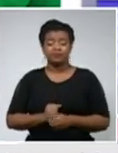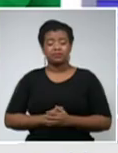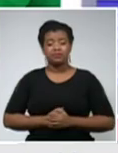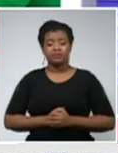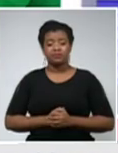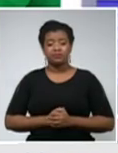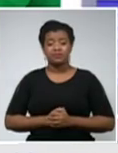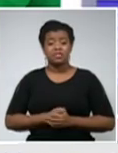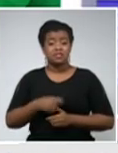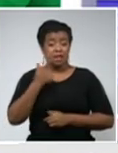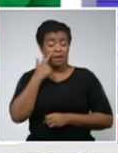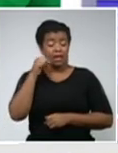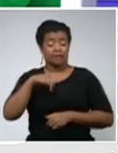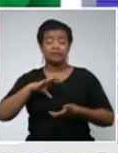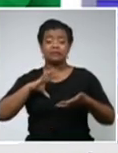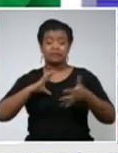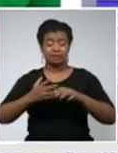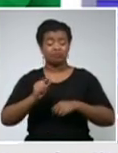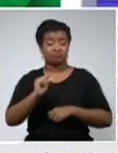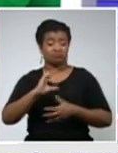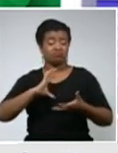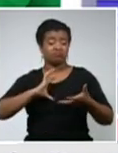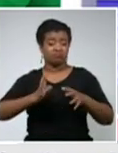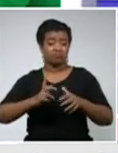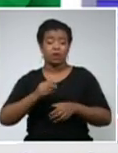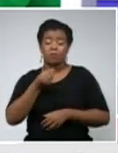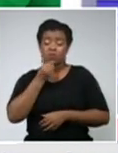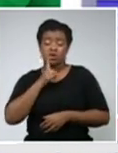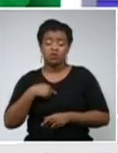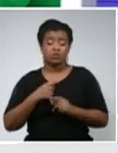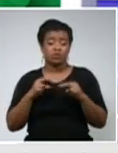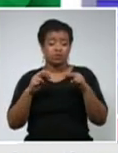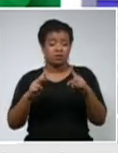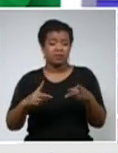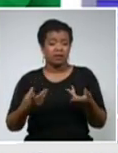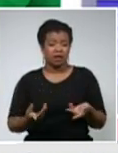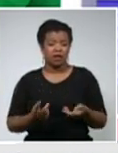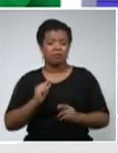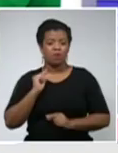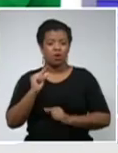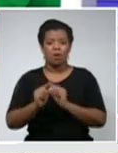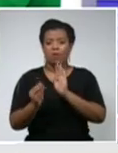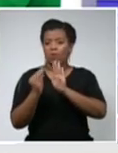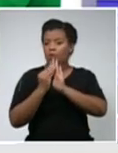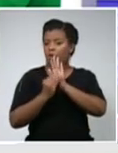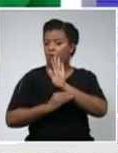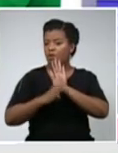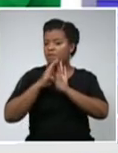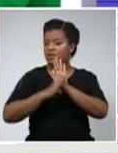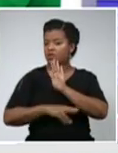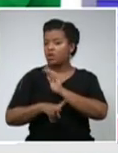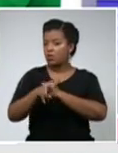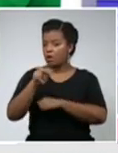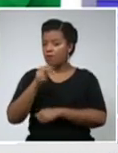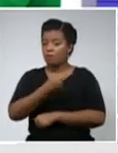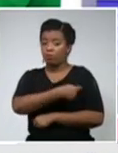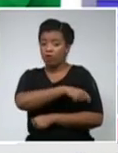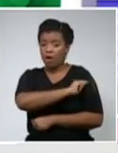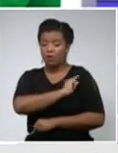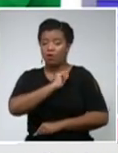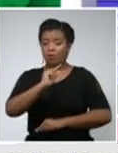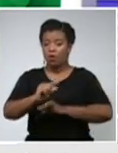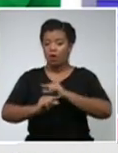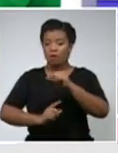todavía compleja. Podemos reiterar que se siguen adoptando medidas, la población las va